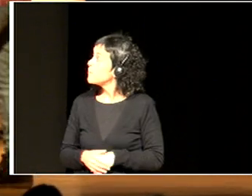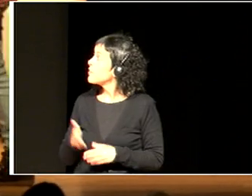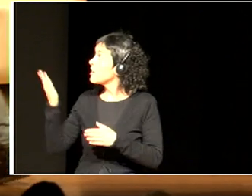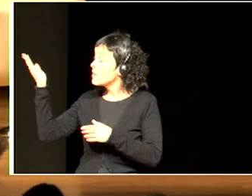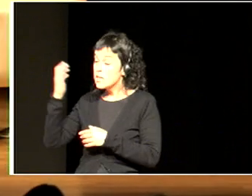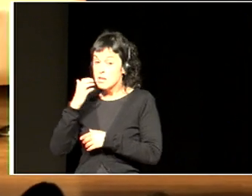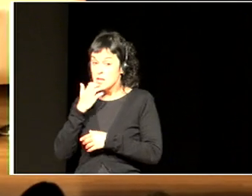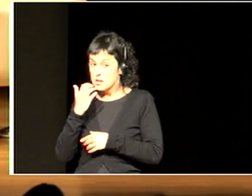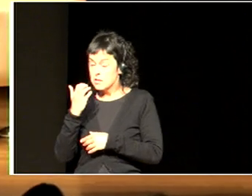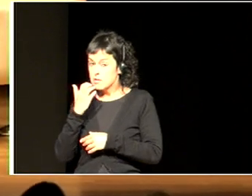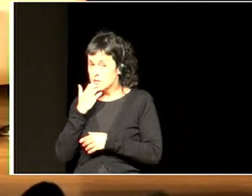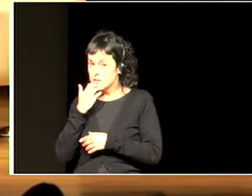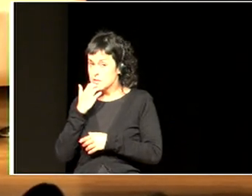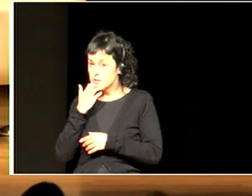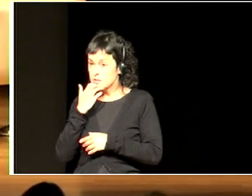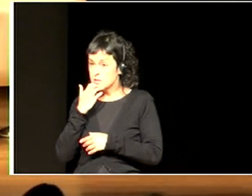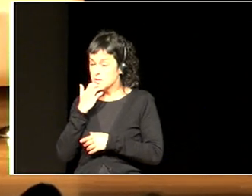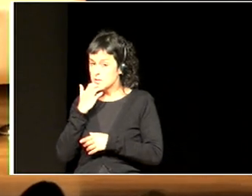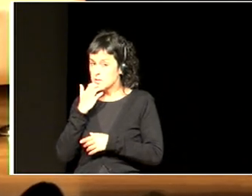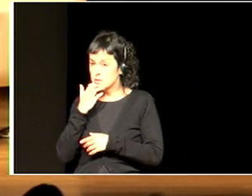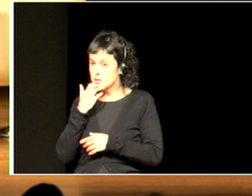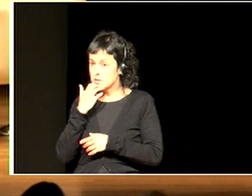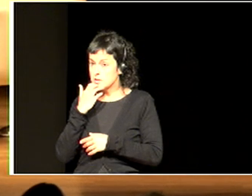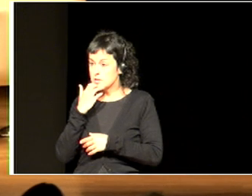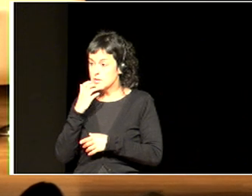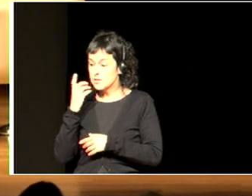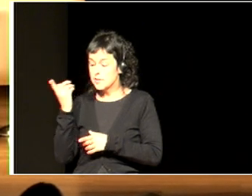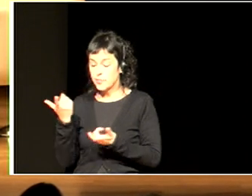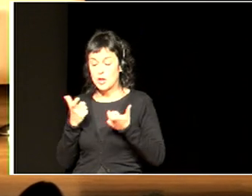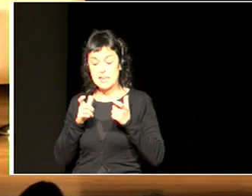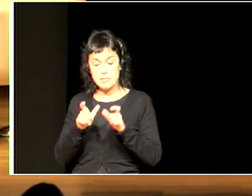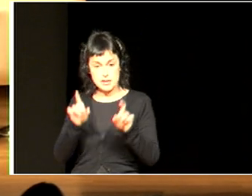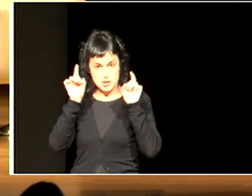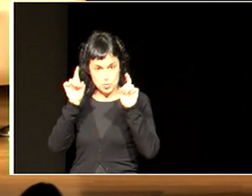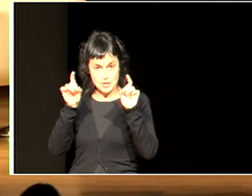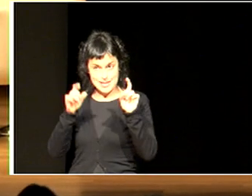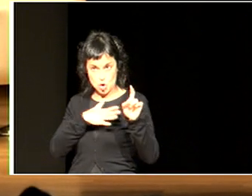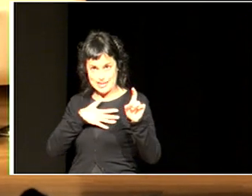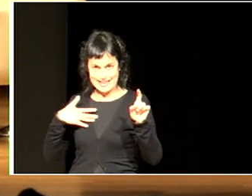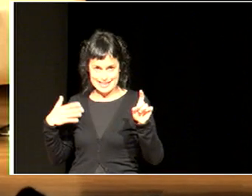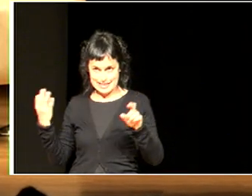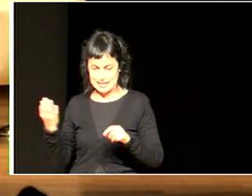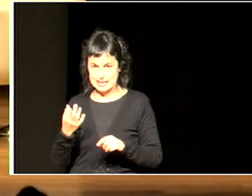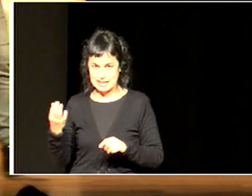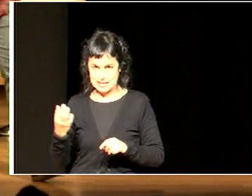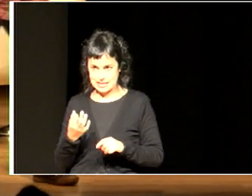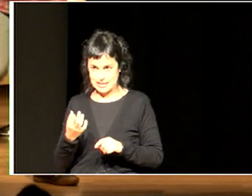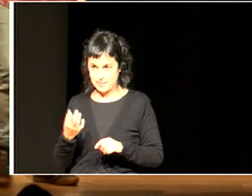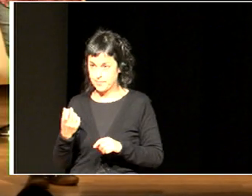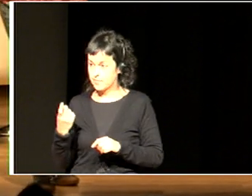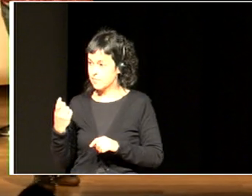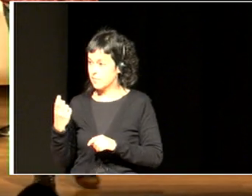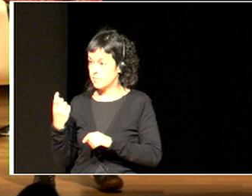lo que pretende el departamento de educación es poner a vuestra disposición